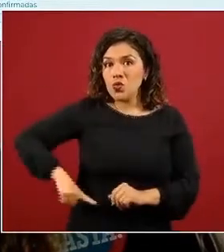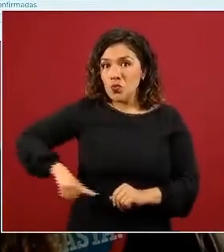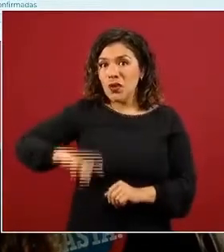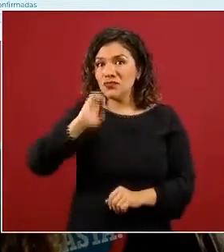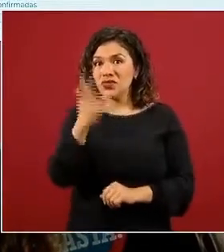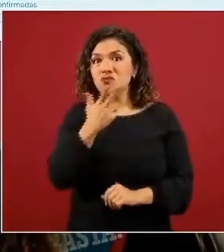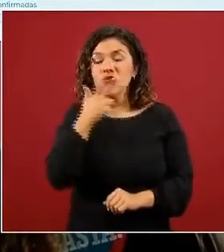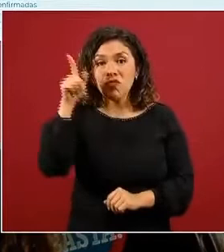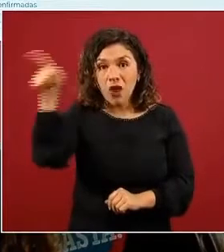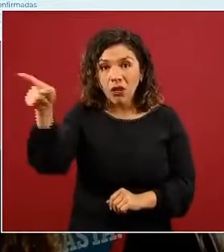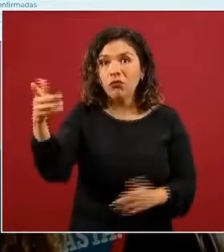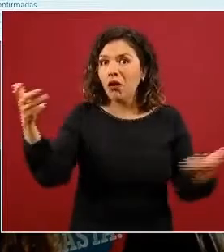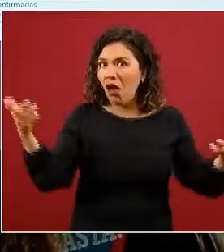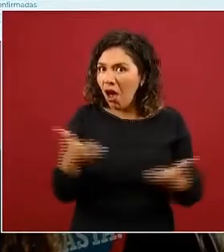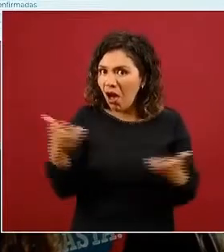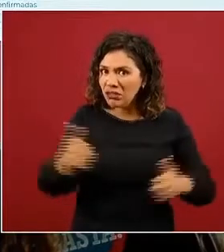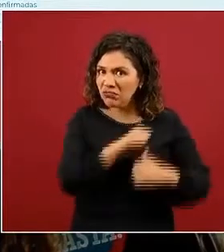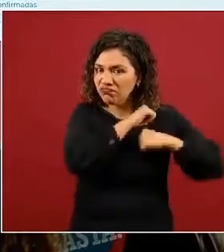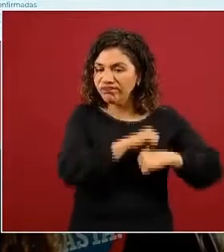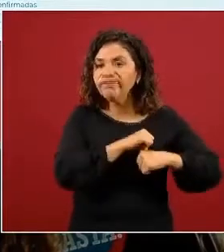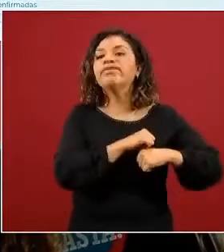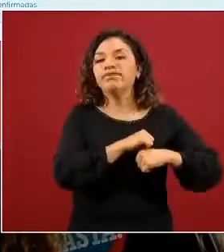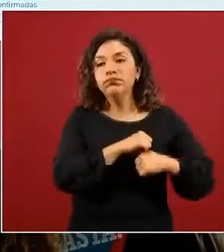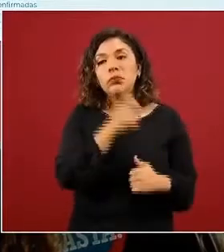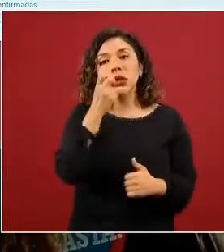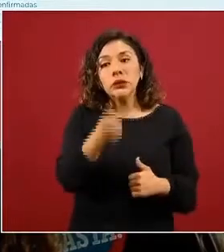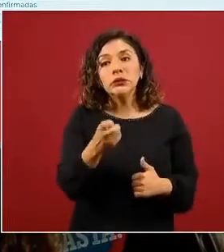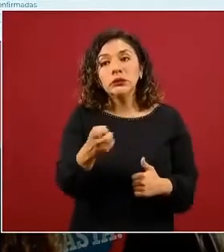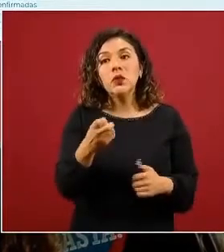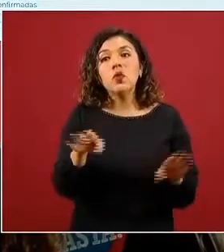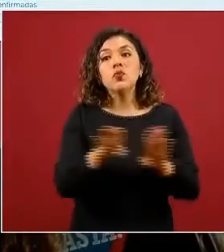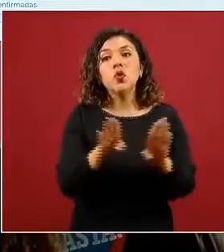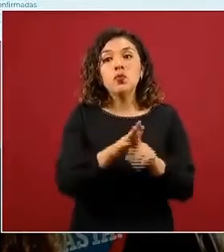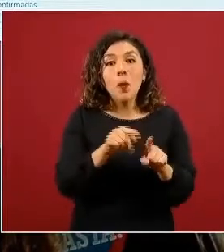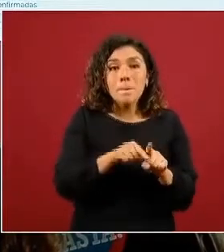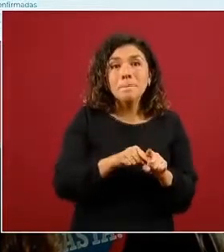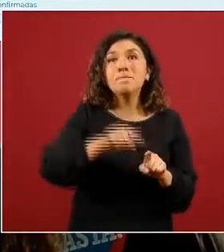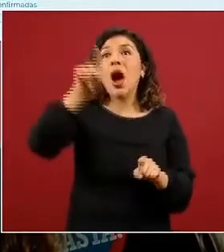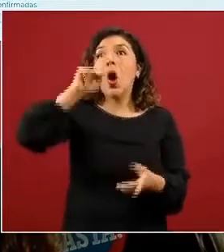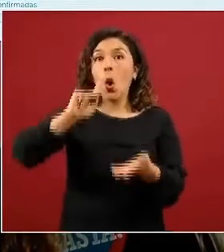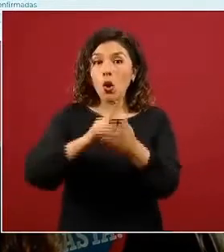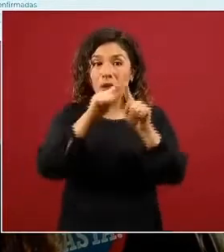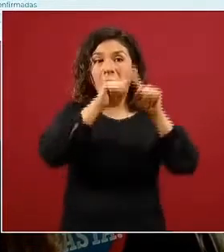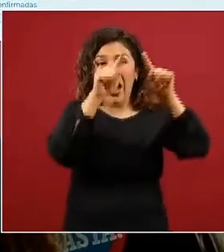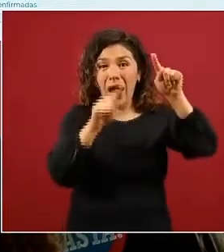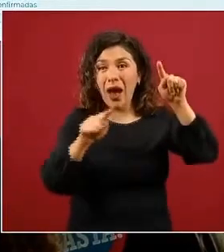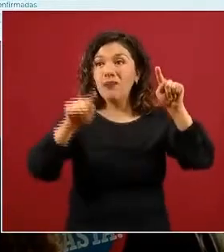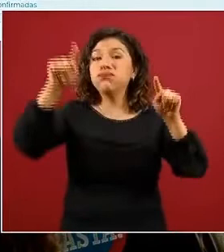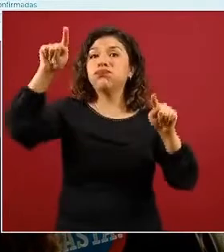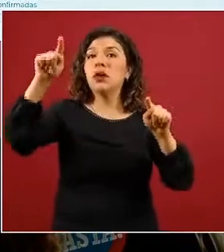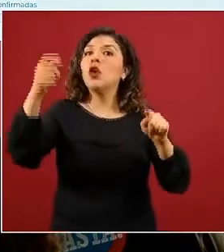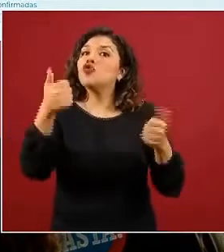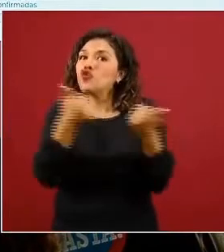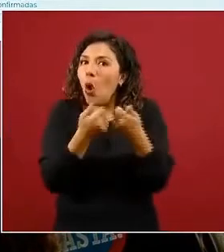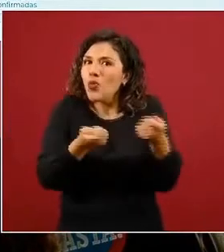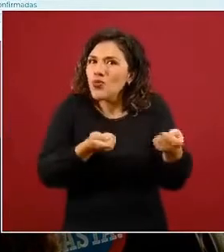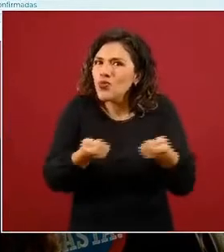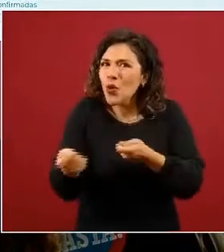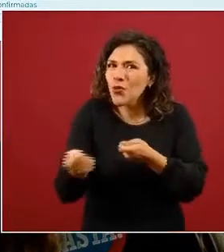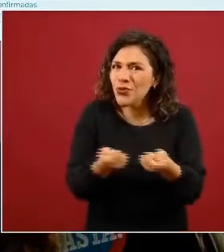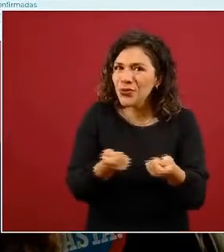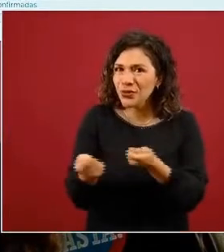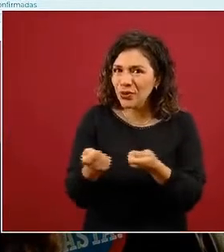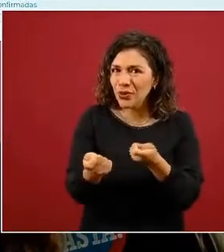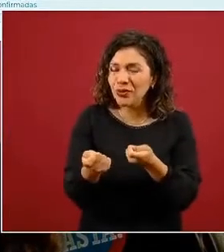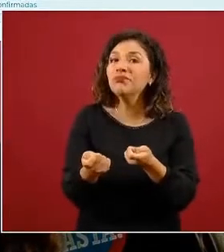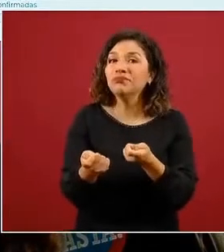lo sabemos, lo ha hecho el gobierno de Chihuahua, y entonces estos repuntes, que no se pierda el control,